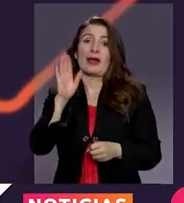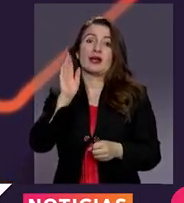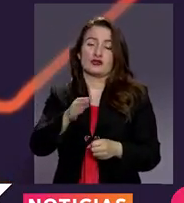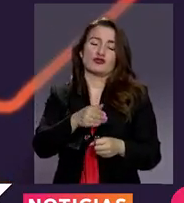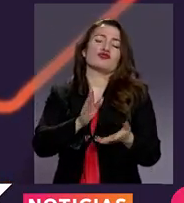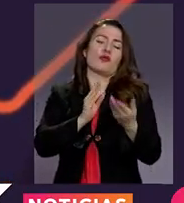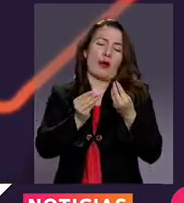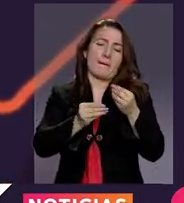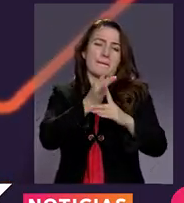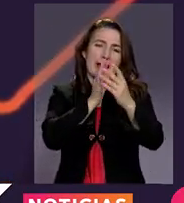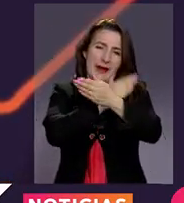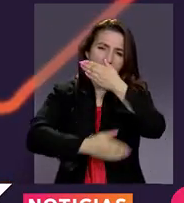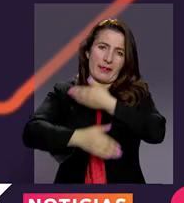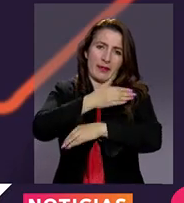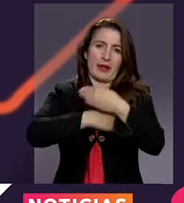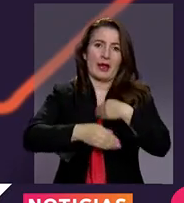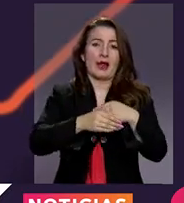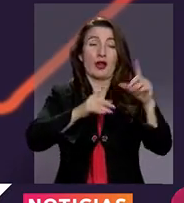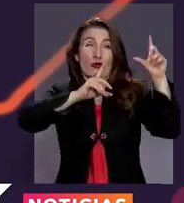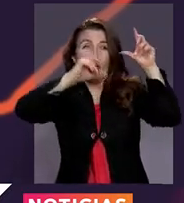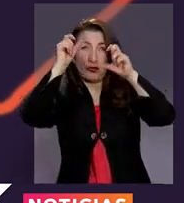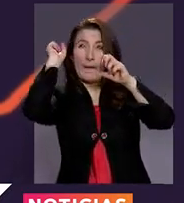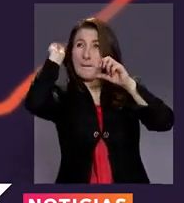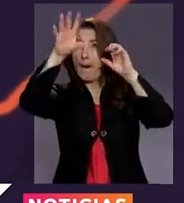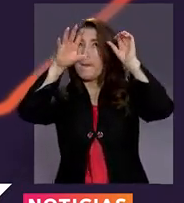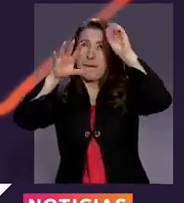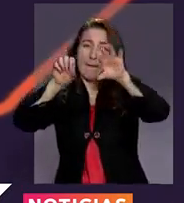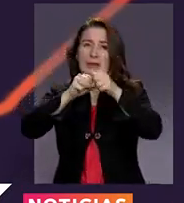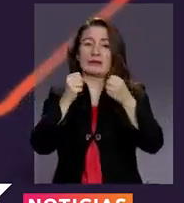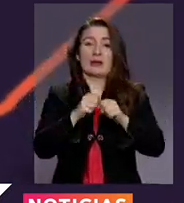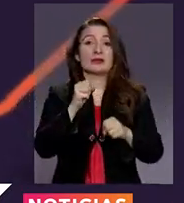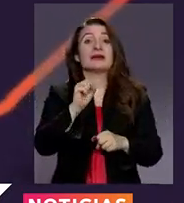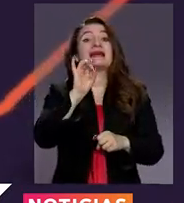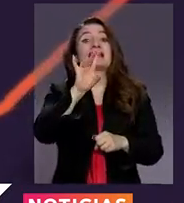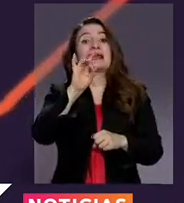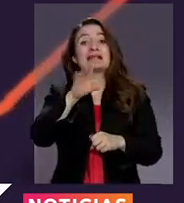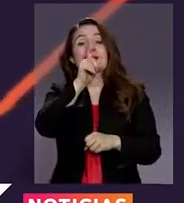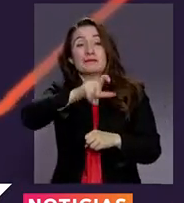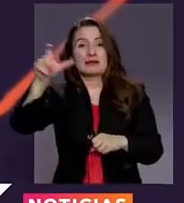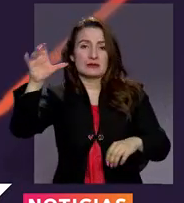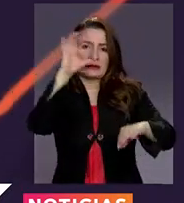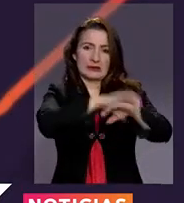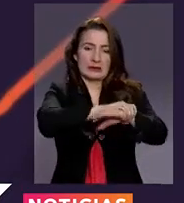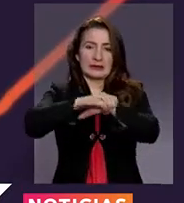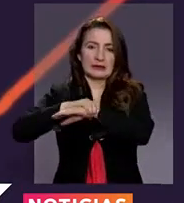fotomultas fueron destruidas y 15 personas han sido capturadas en el sexto día de movilizaciones en la ciudad